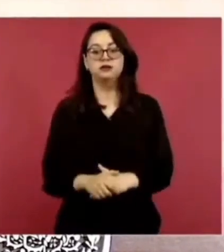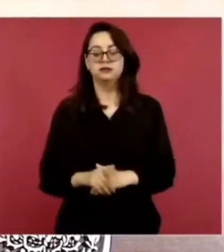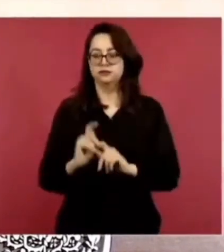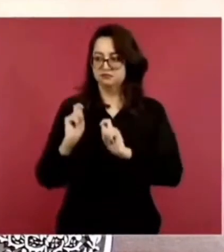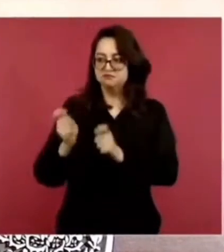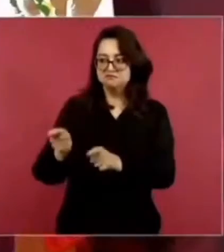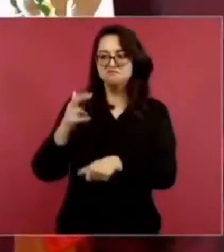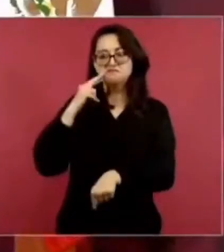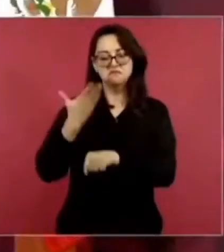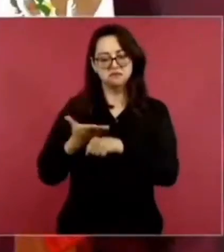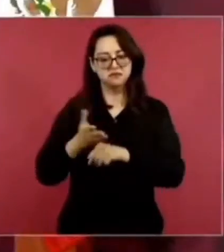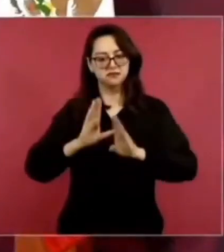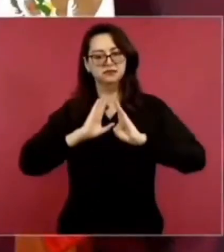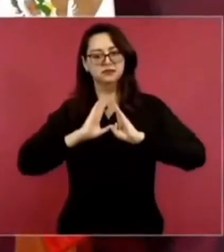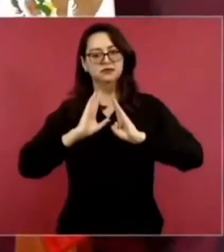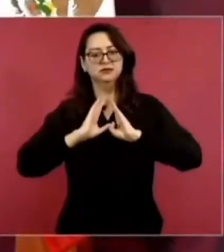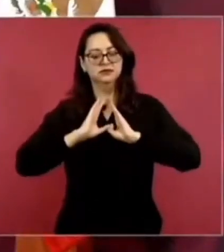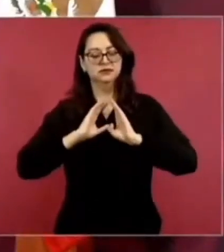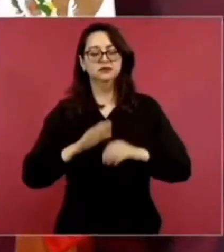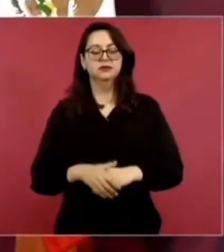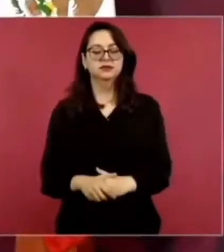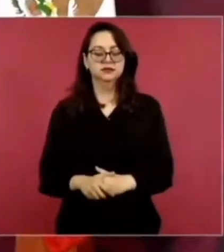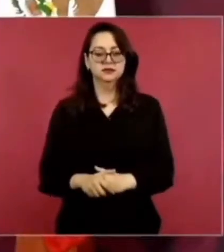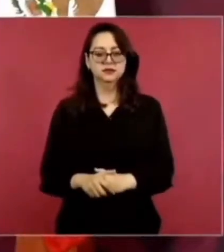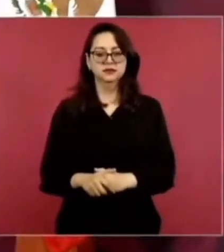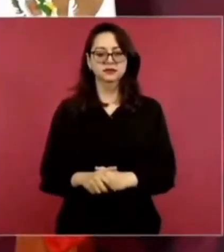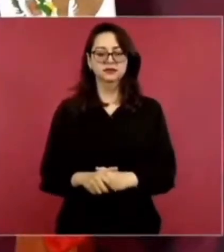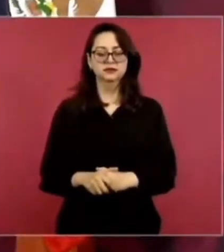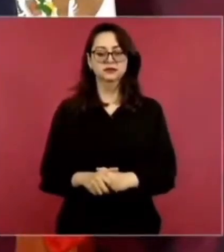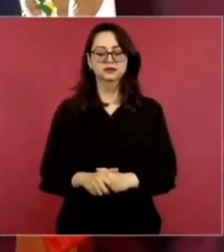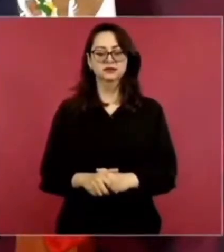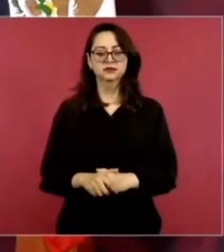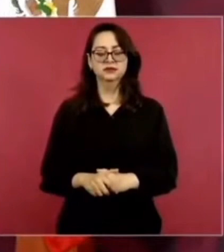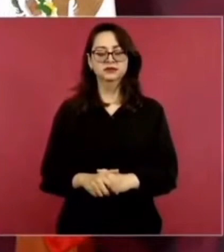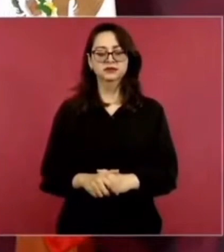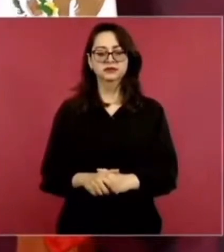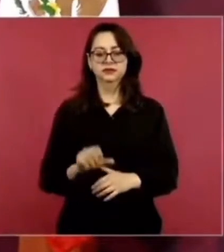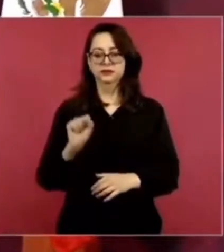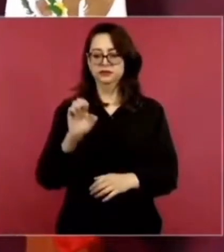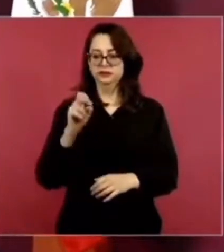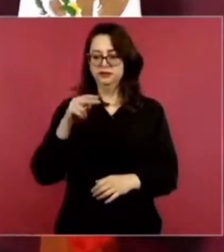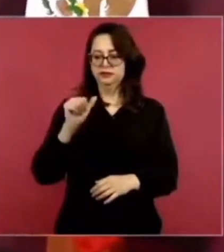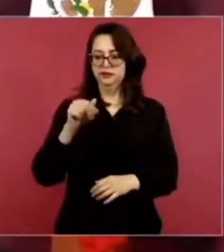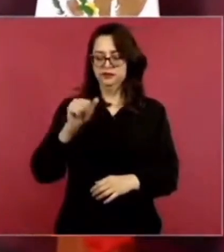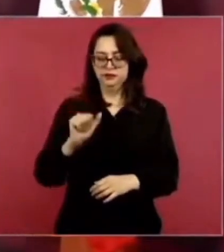a cargo también de la Secretaría de la Defensa.